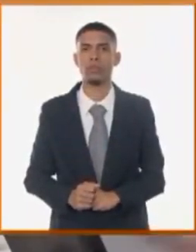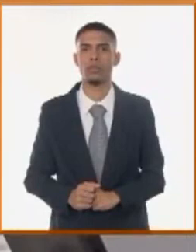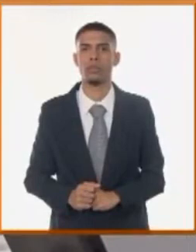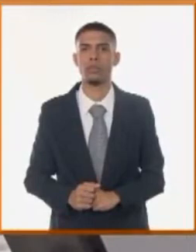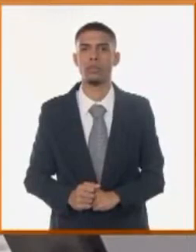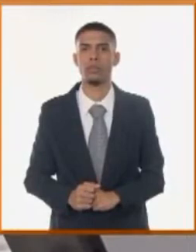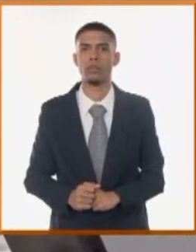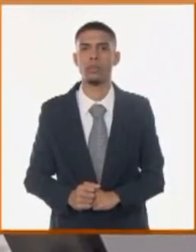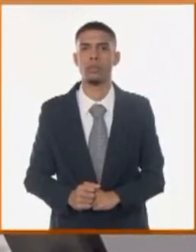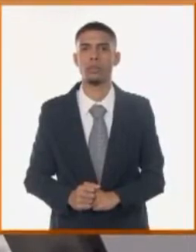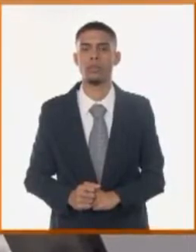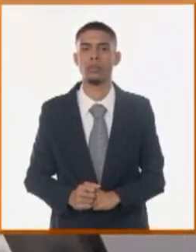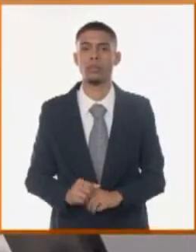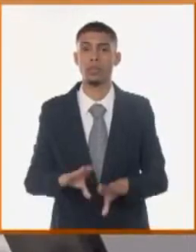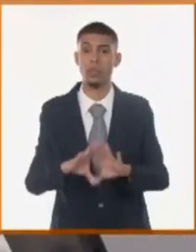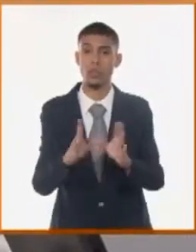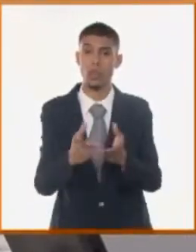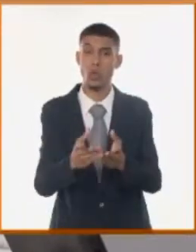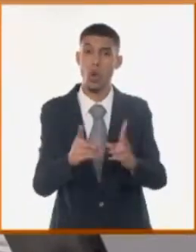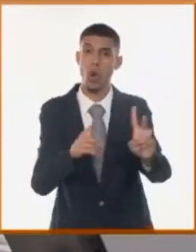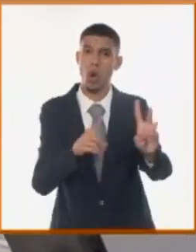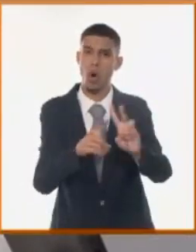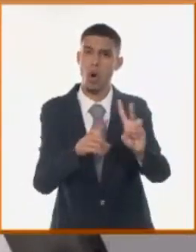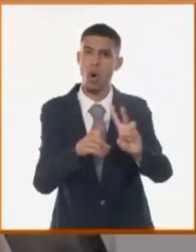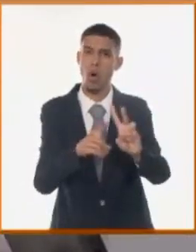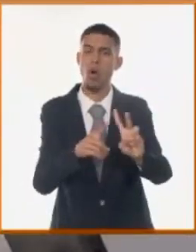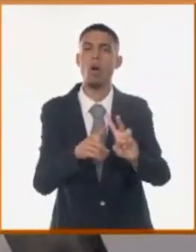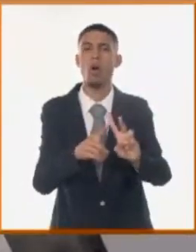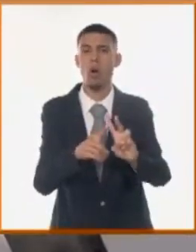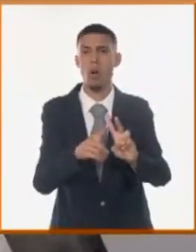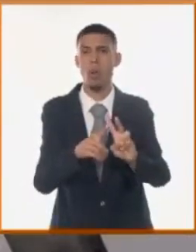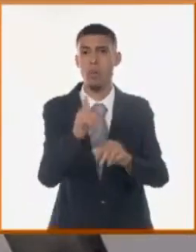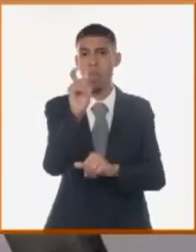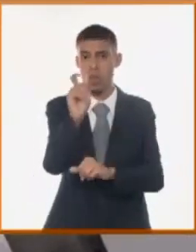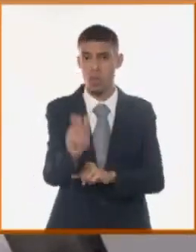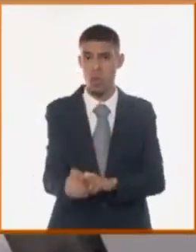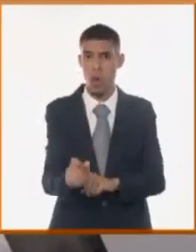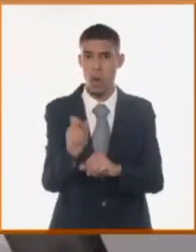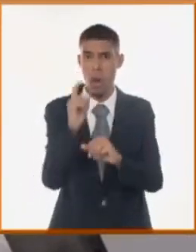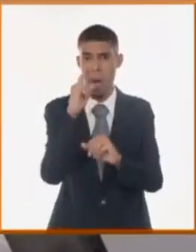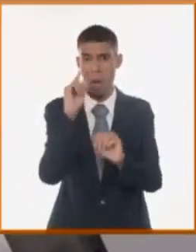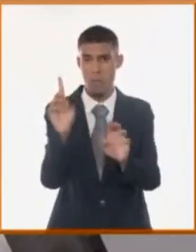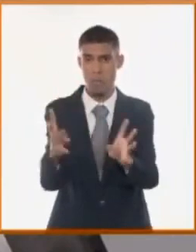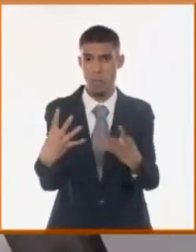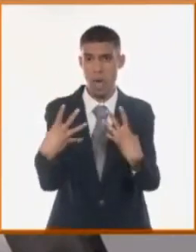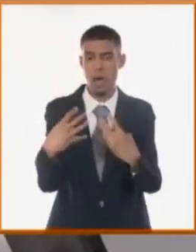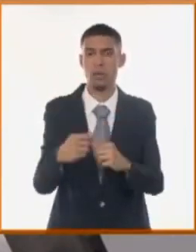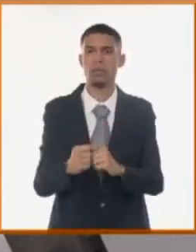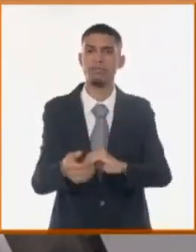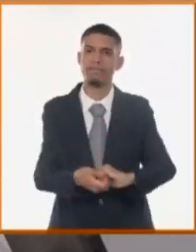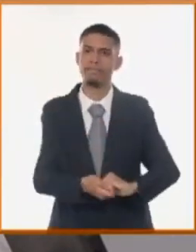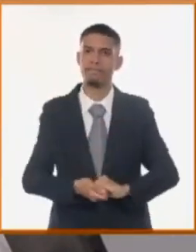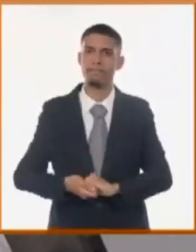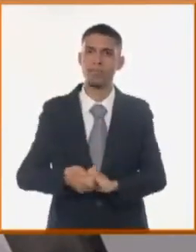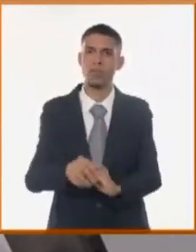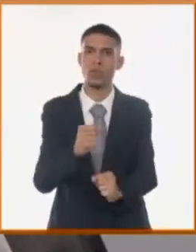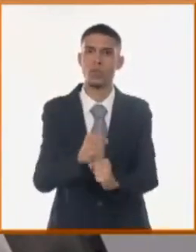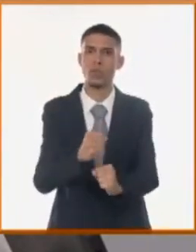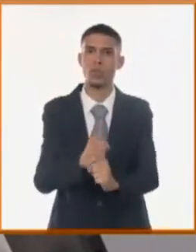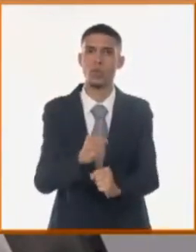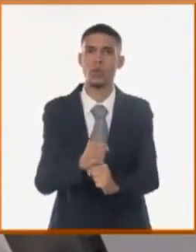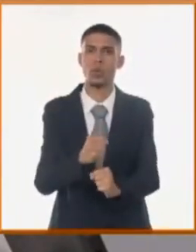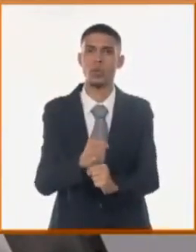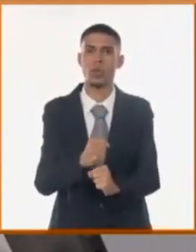país a todos los televidentes, y en especial a utilizar este espacio para compartir con nuestros colegas del Grupo Empresarial de Informática y las